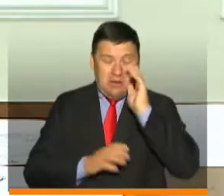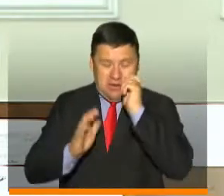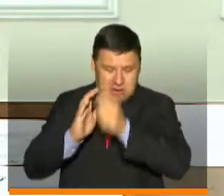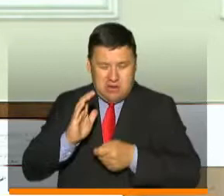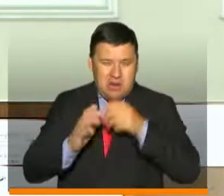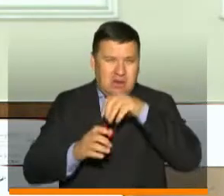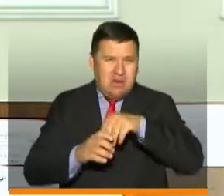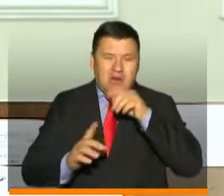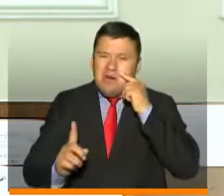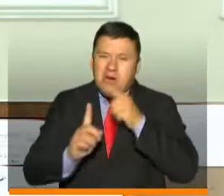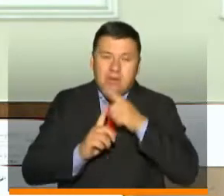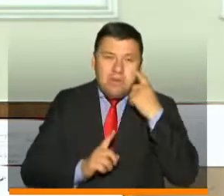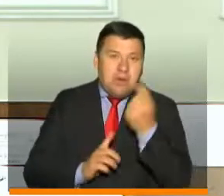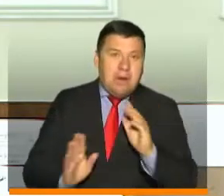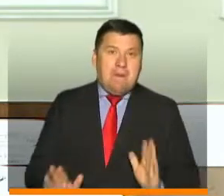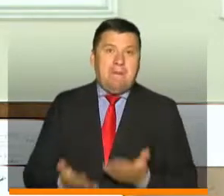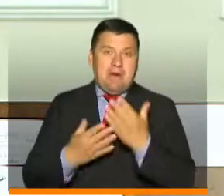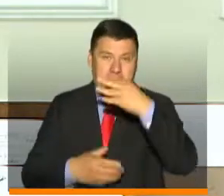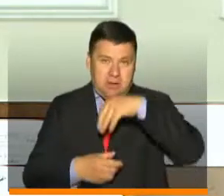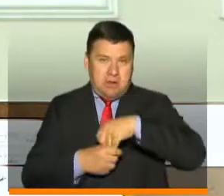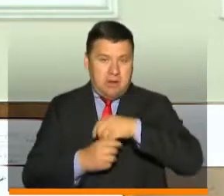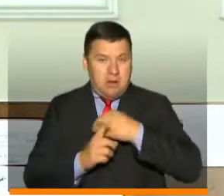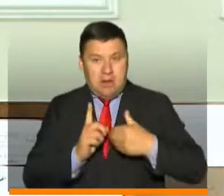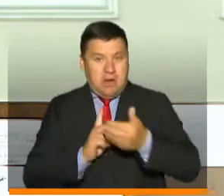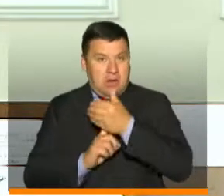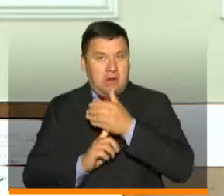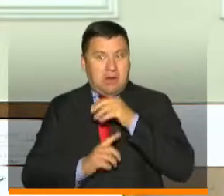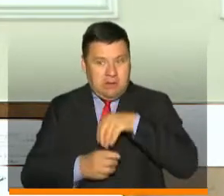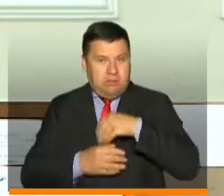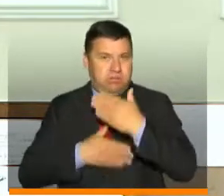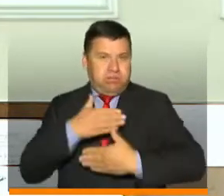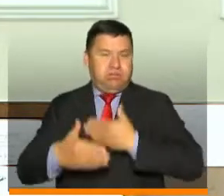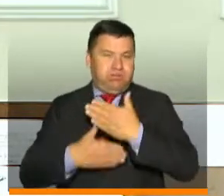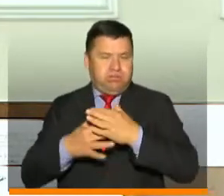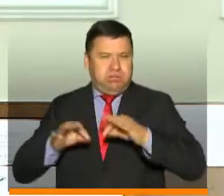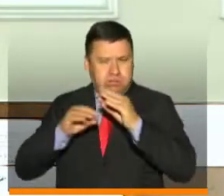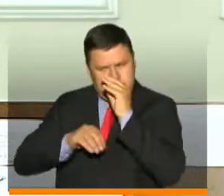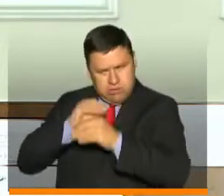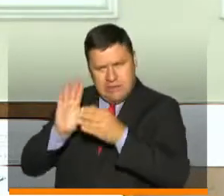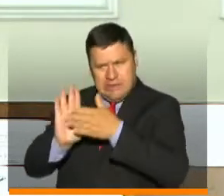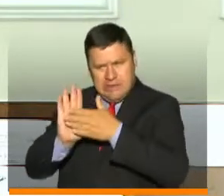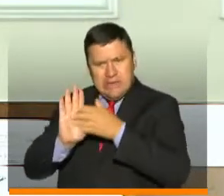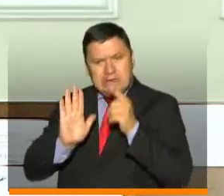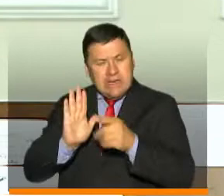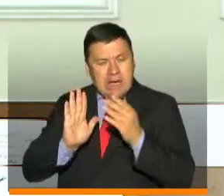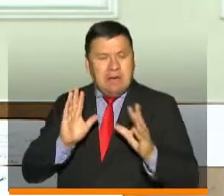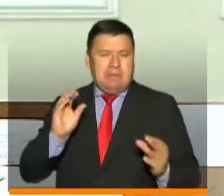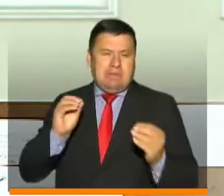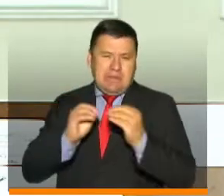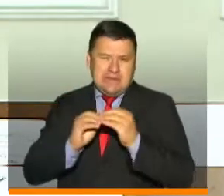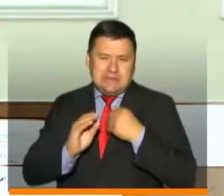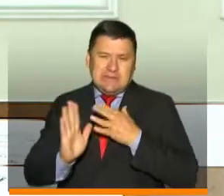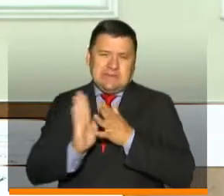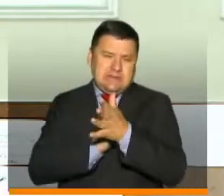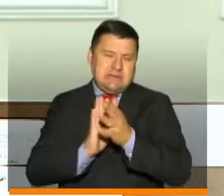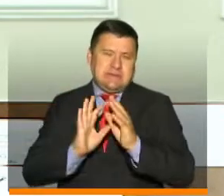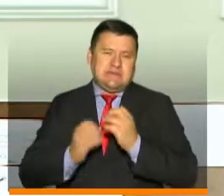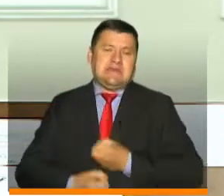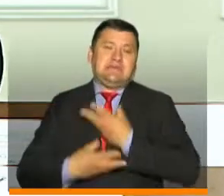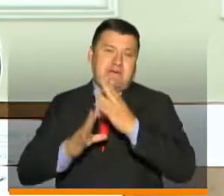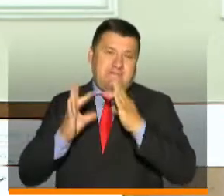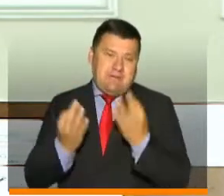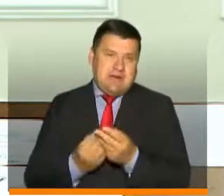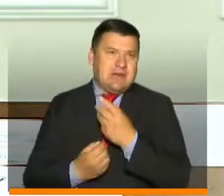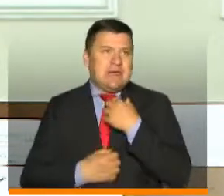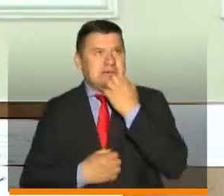Minería para buscar mejores condiciones y de protección se adelanta intensamente. Quiero expresarle a las familias que